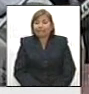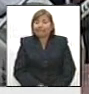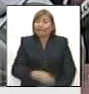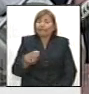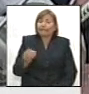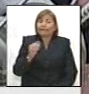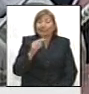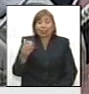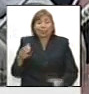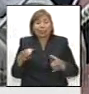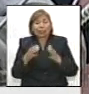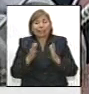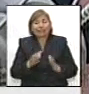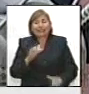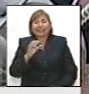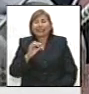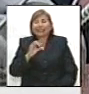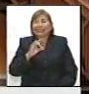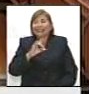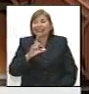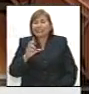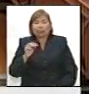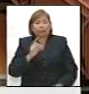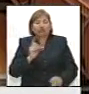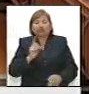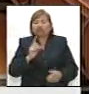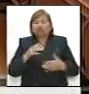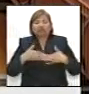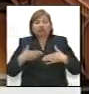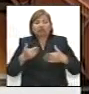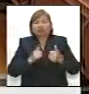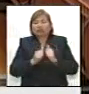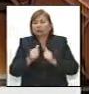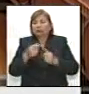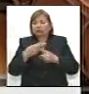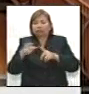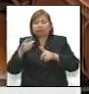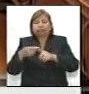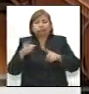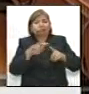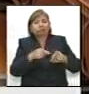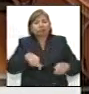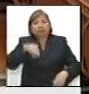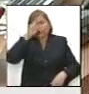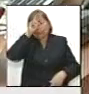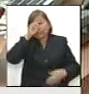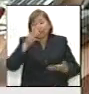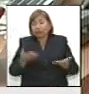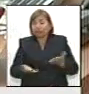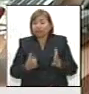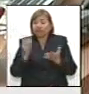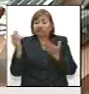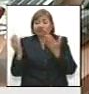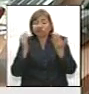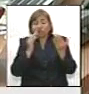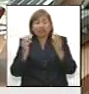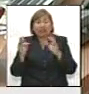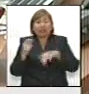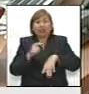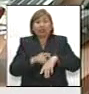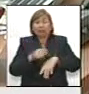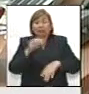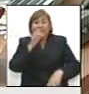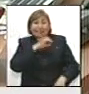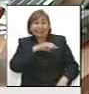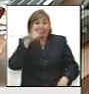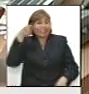Guillermo Martorell sostuvo que no se puede ser competitivo con las trabas burocráticas que existen en el país. Comparó los tiempos que se requieren en Chile para